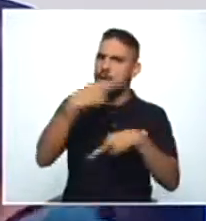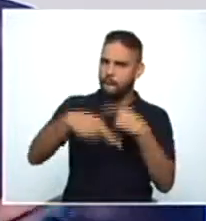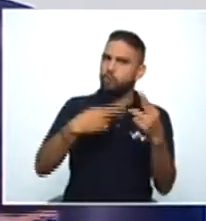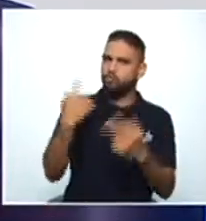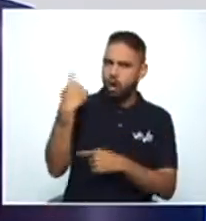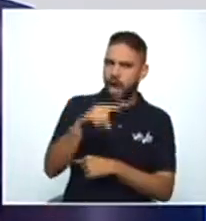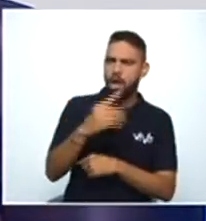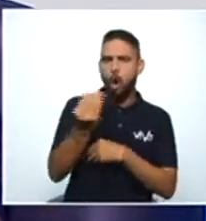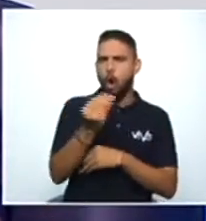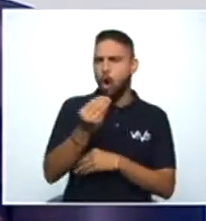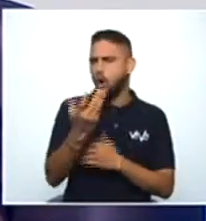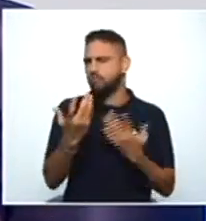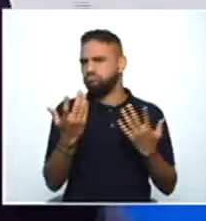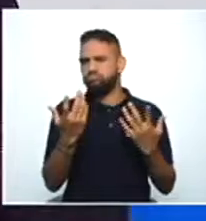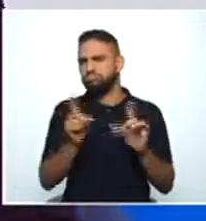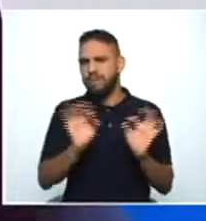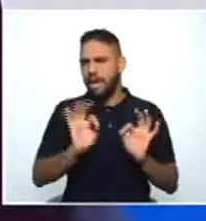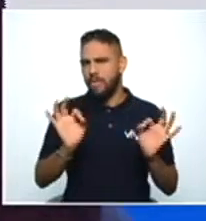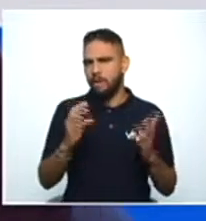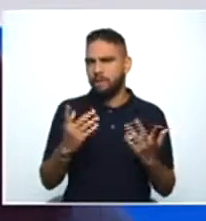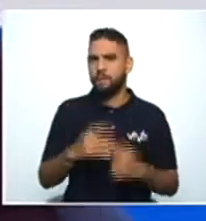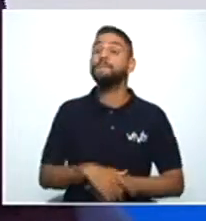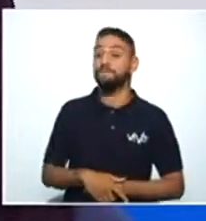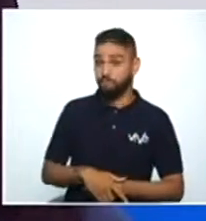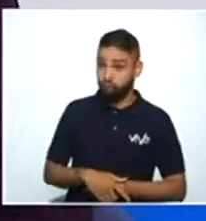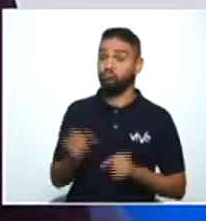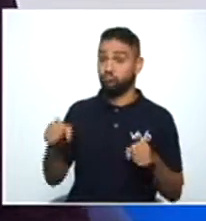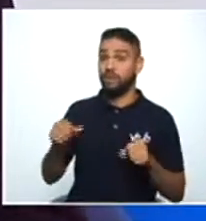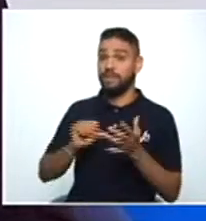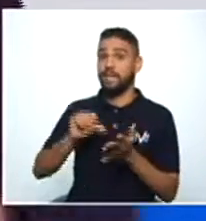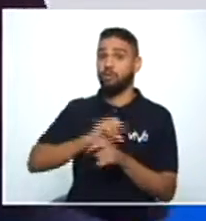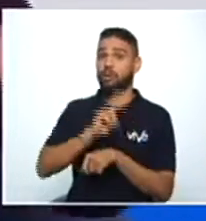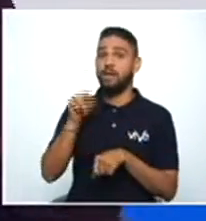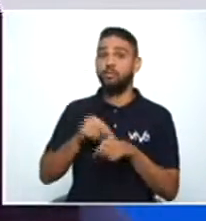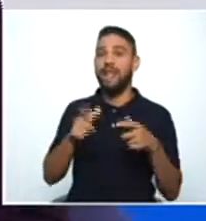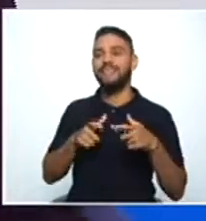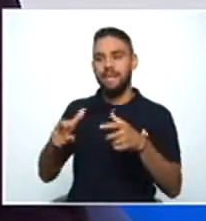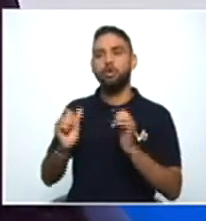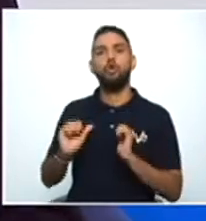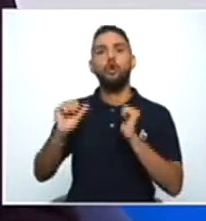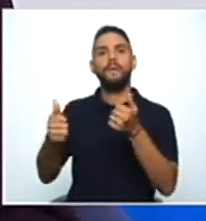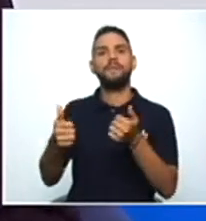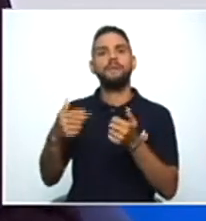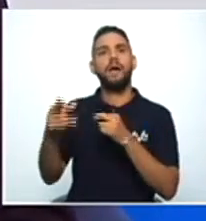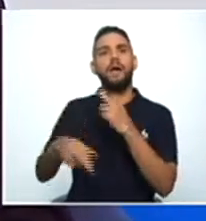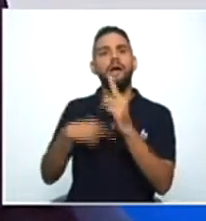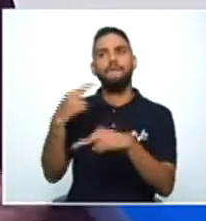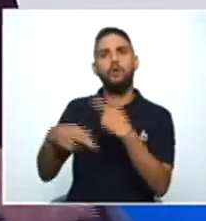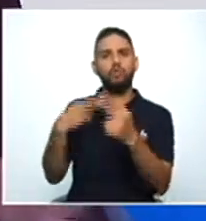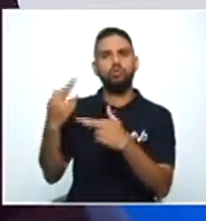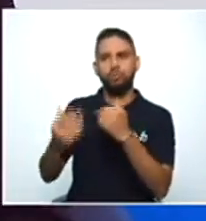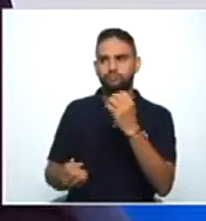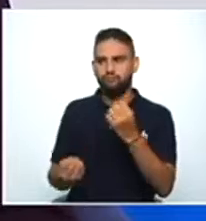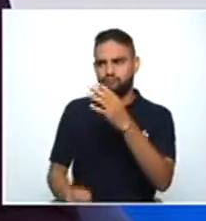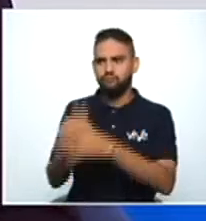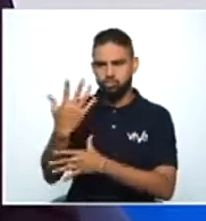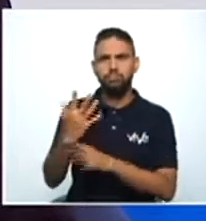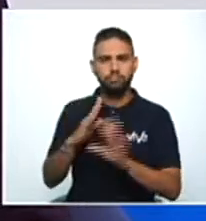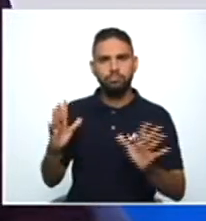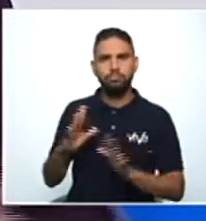existía previamente sin duda el centro nacional del disco comienza en revolución creo que si no es existido revolución